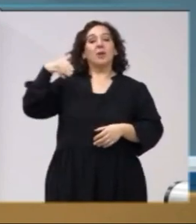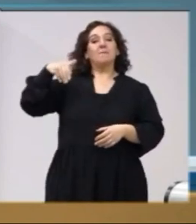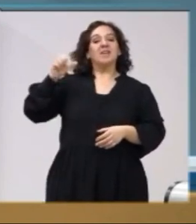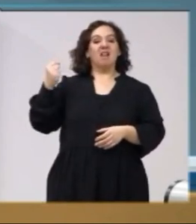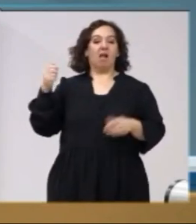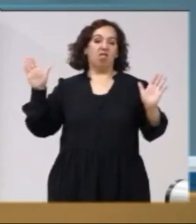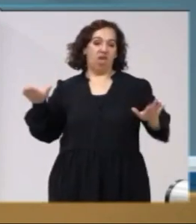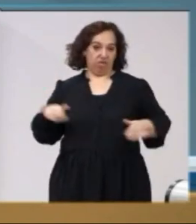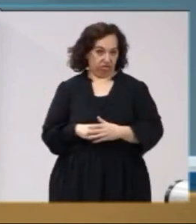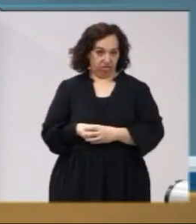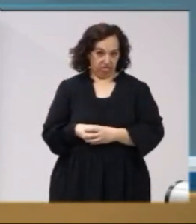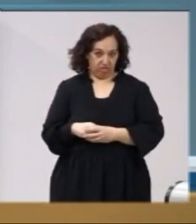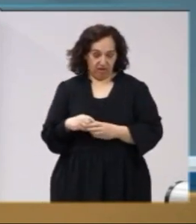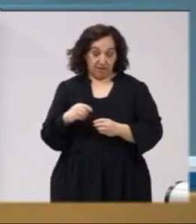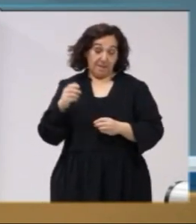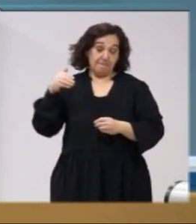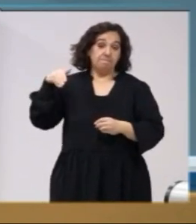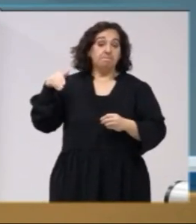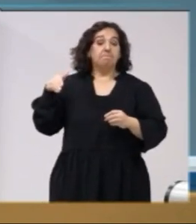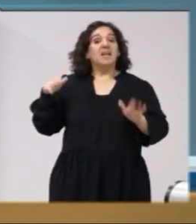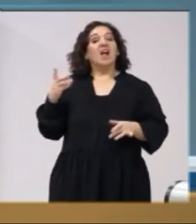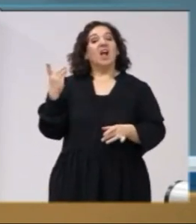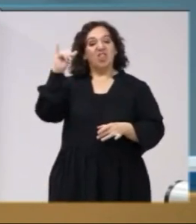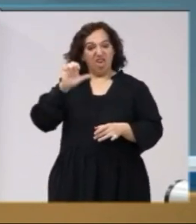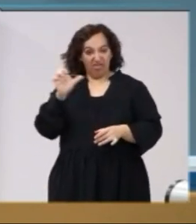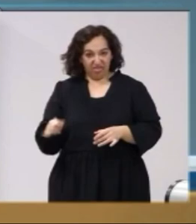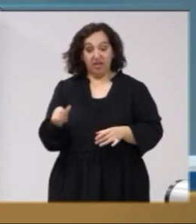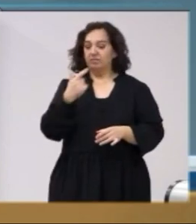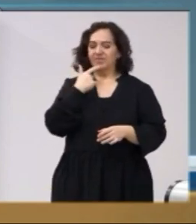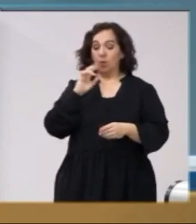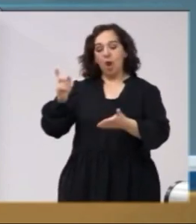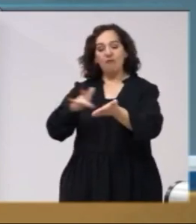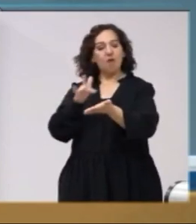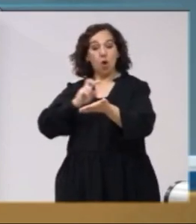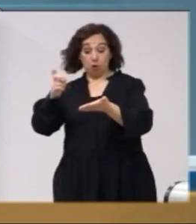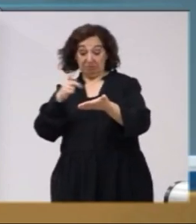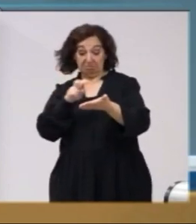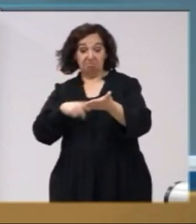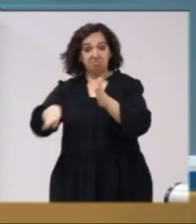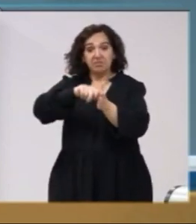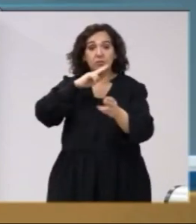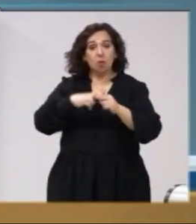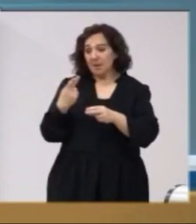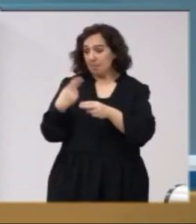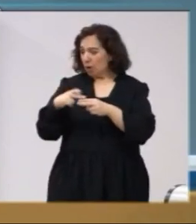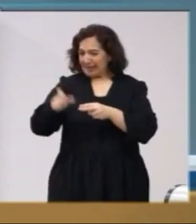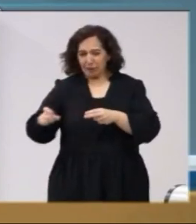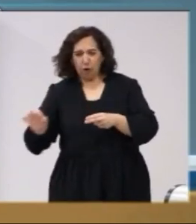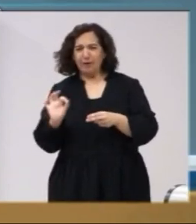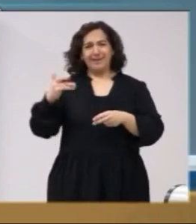Díaz. En ningún folio aparece ningún político, ningún alto